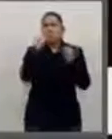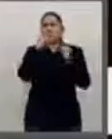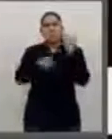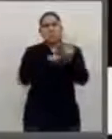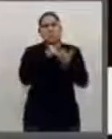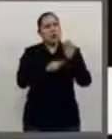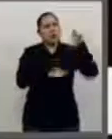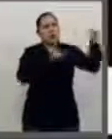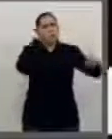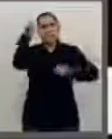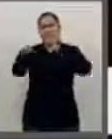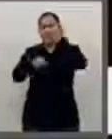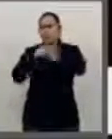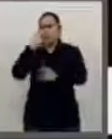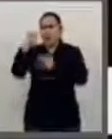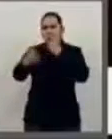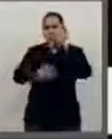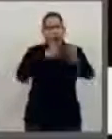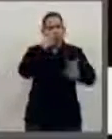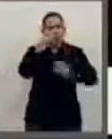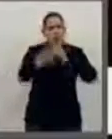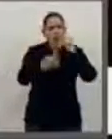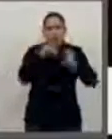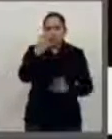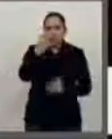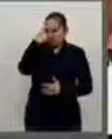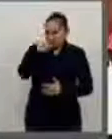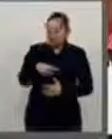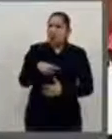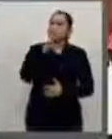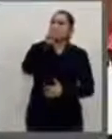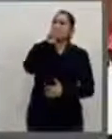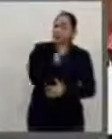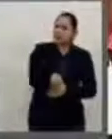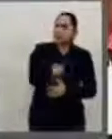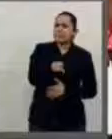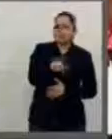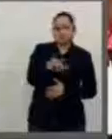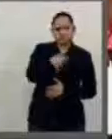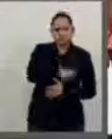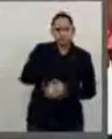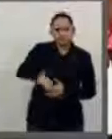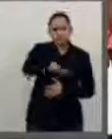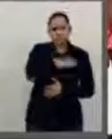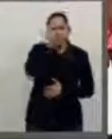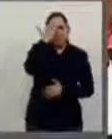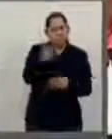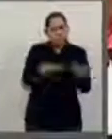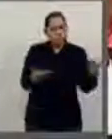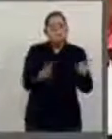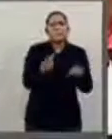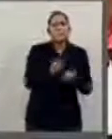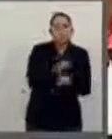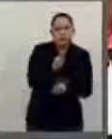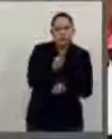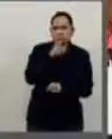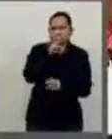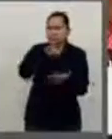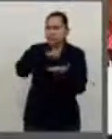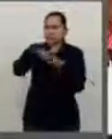han conjugado para brindar su aporte en todo el mundo de lo que estamos viviendo actualmente en nuestro querido